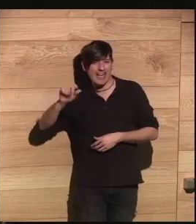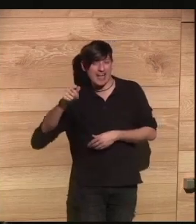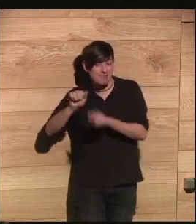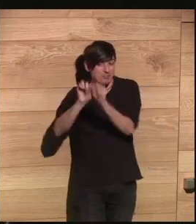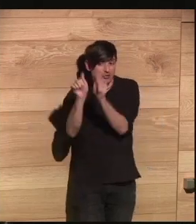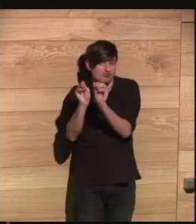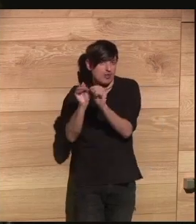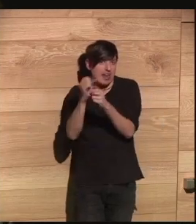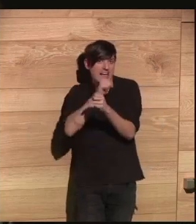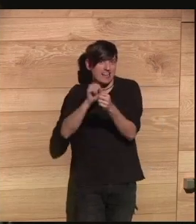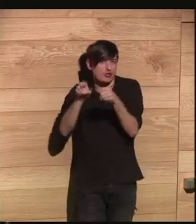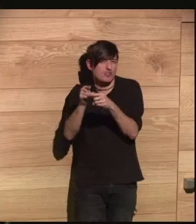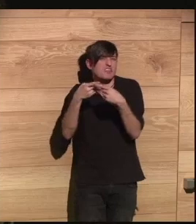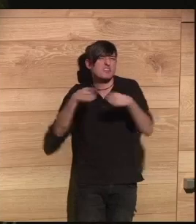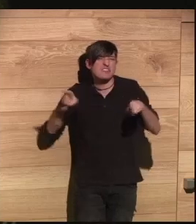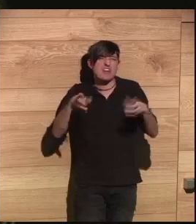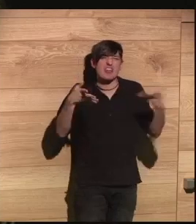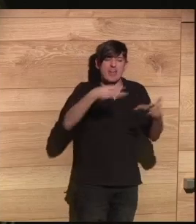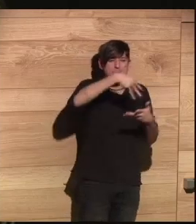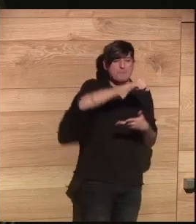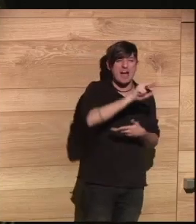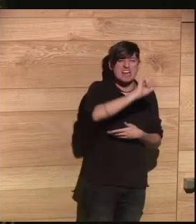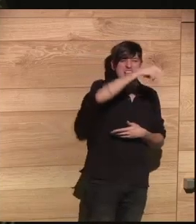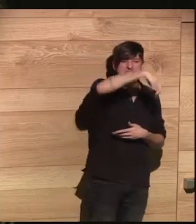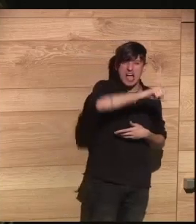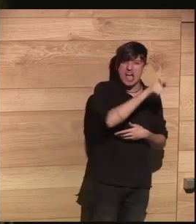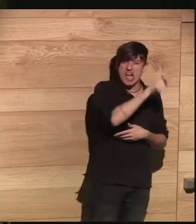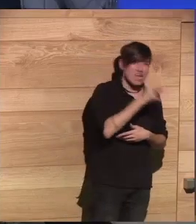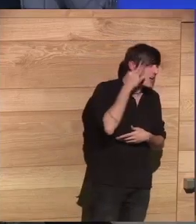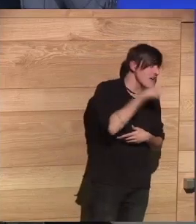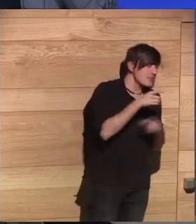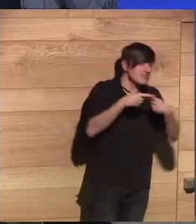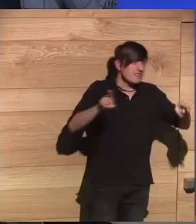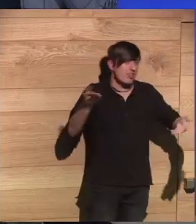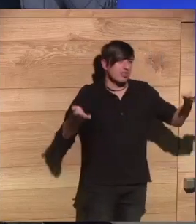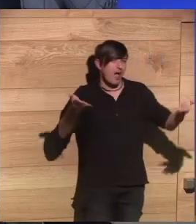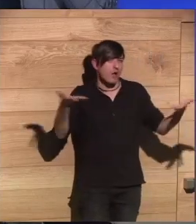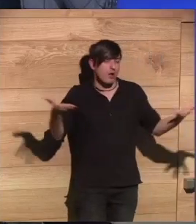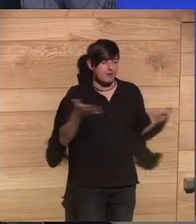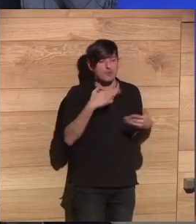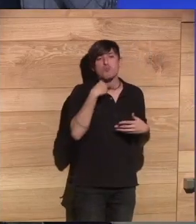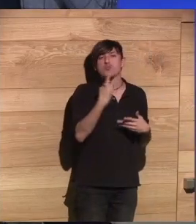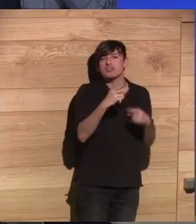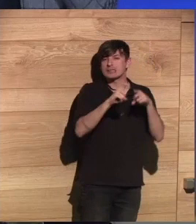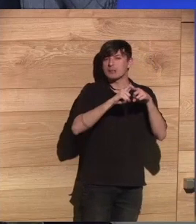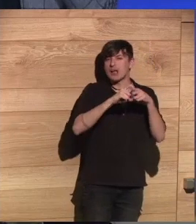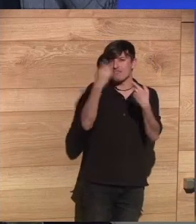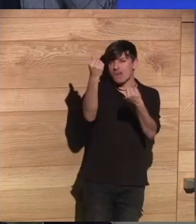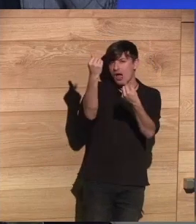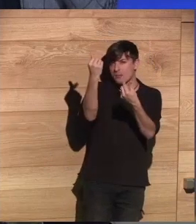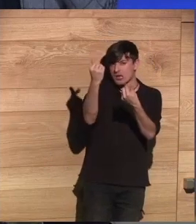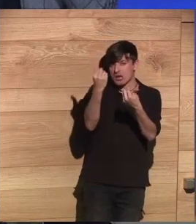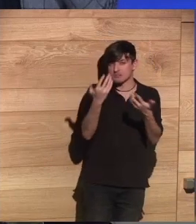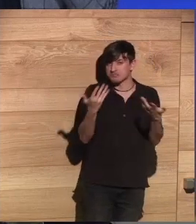la canción. ¿Qué diferencia tiene con Marina Heredia? Pues mire, se lo voy a decir, son voces muy flamencas, con